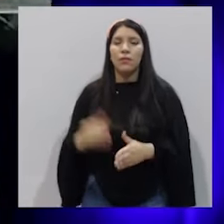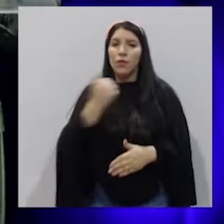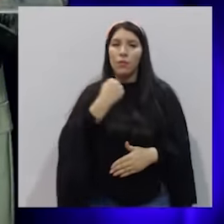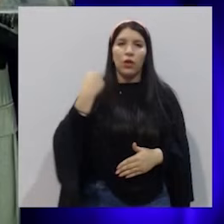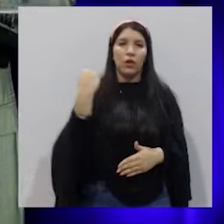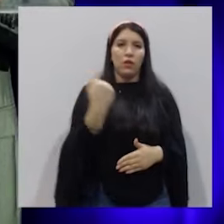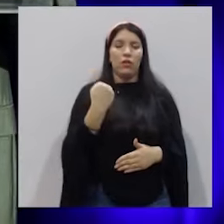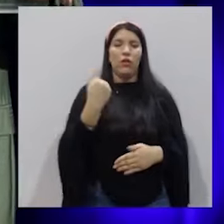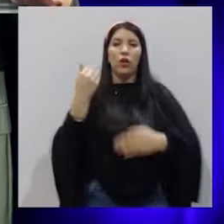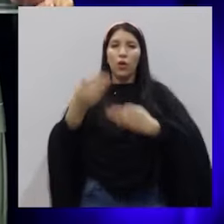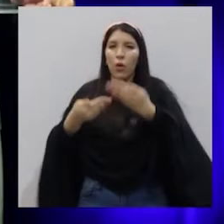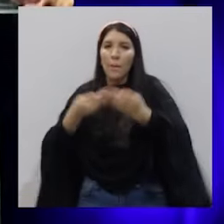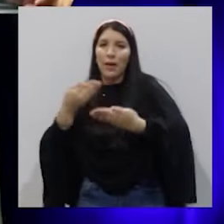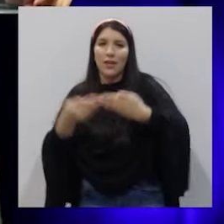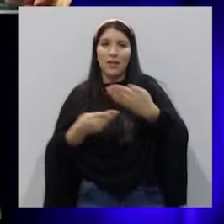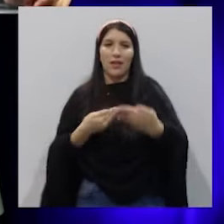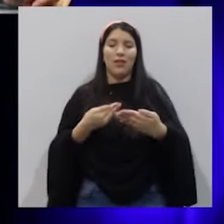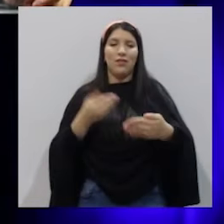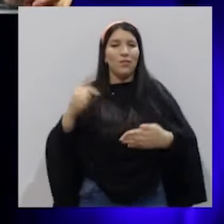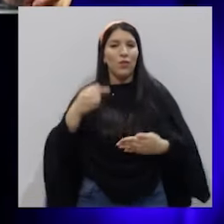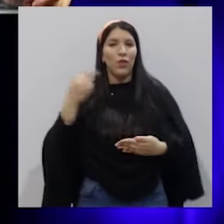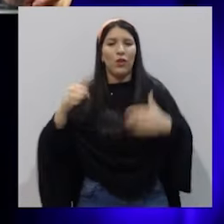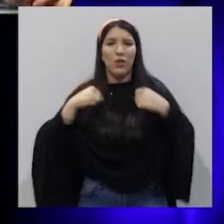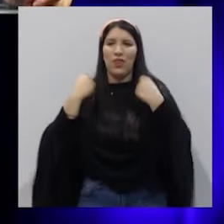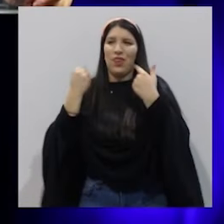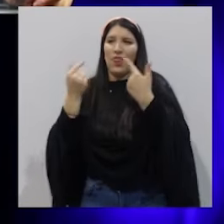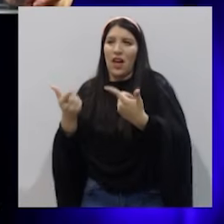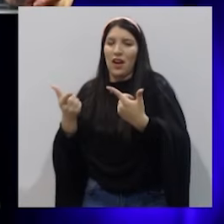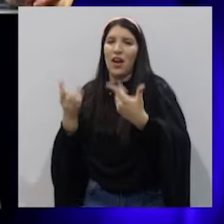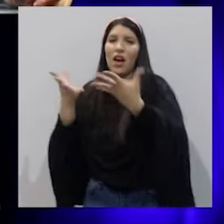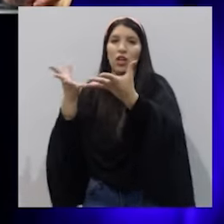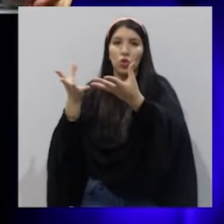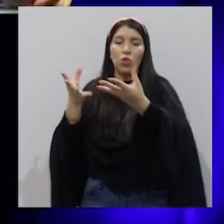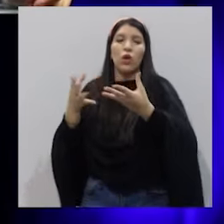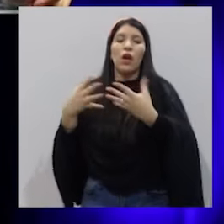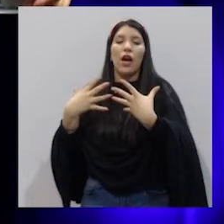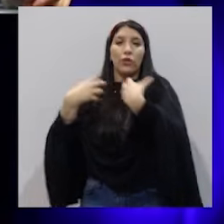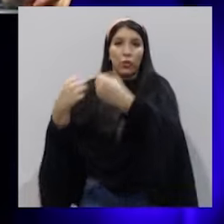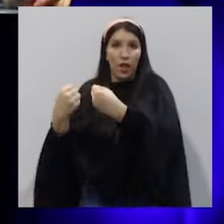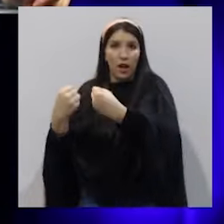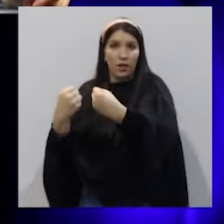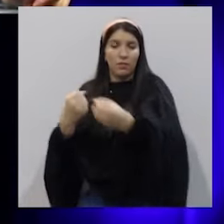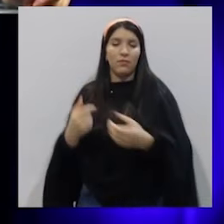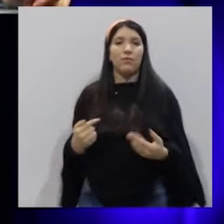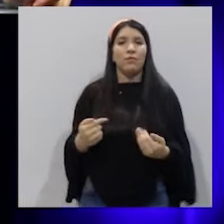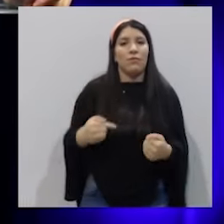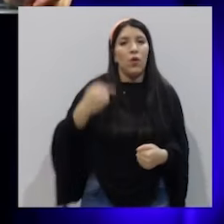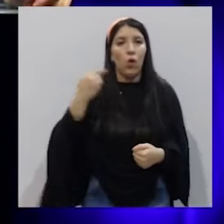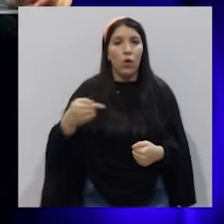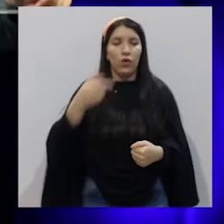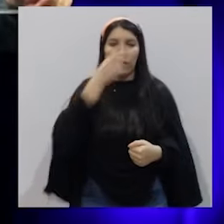olvidarnos de quién es el que nos da las bendiciones solo enseña deuteronomio capítulo 8